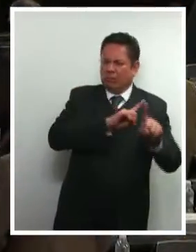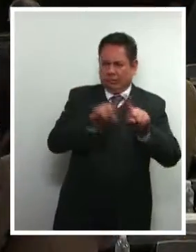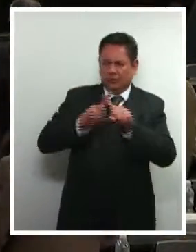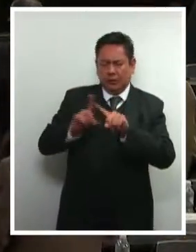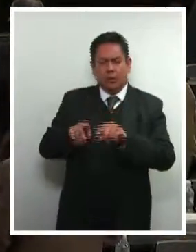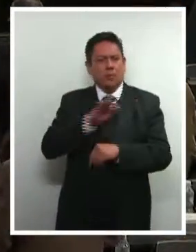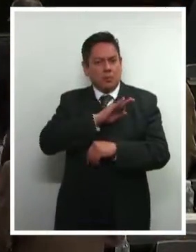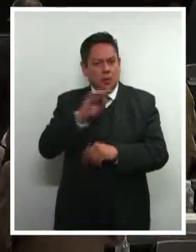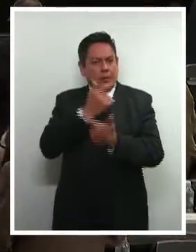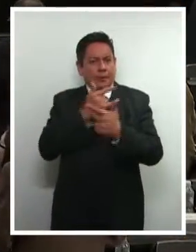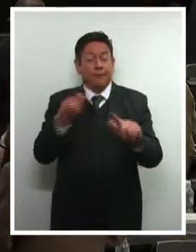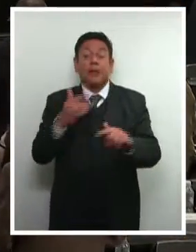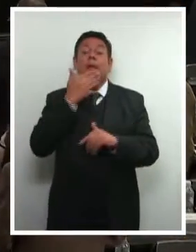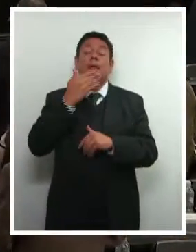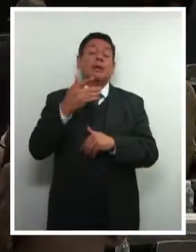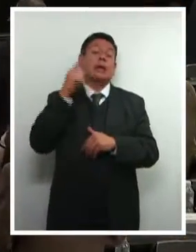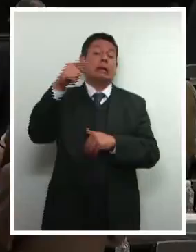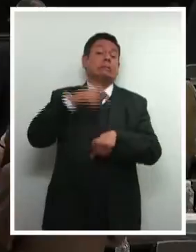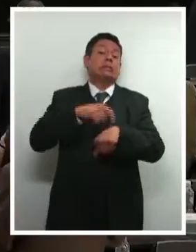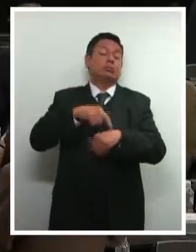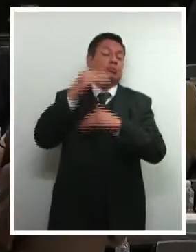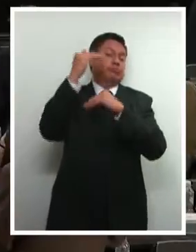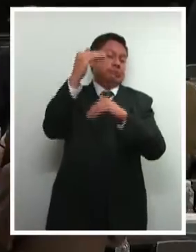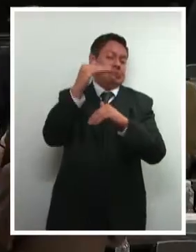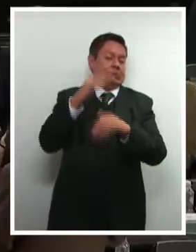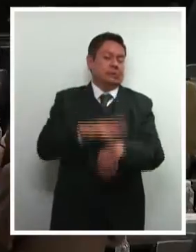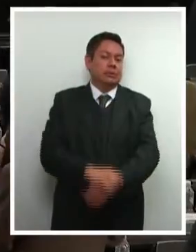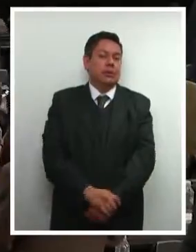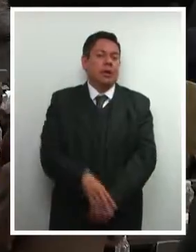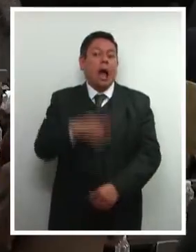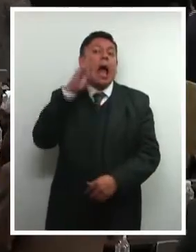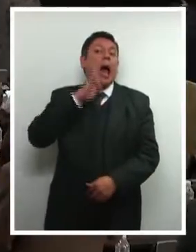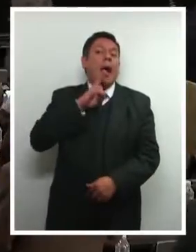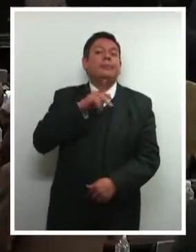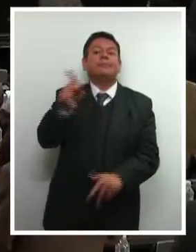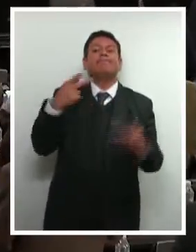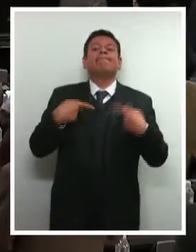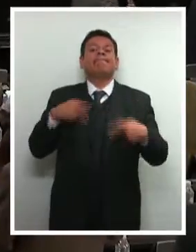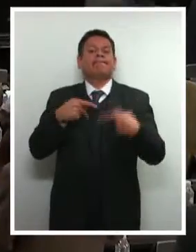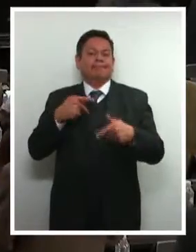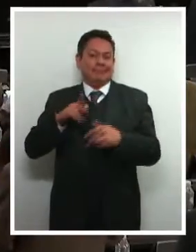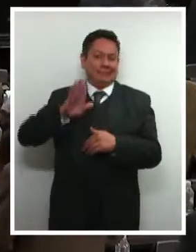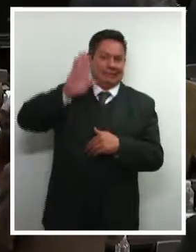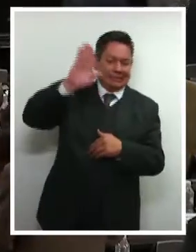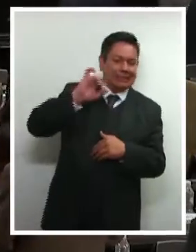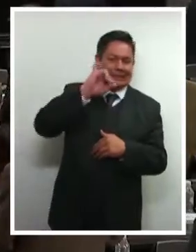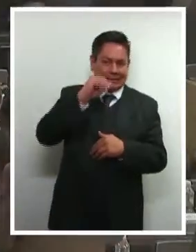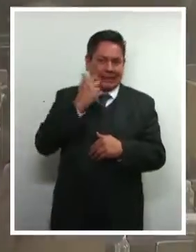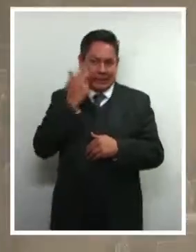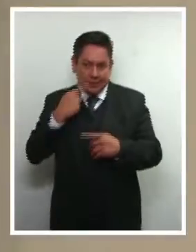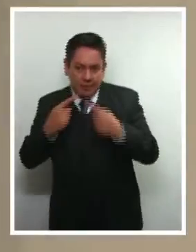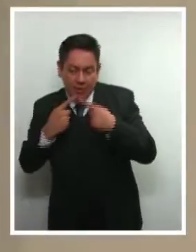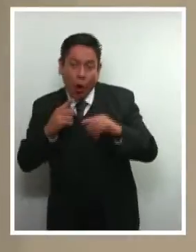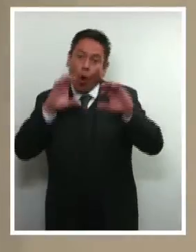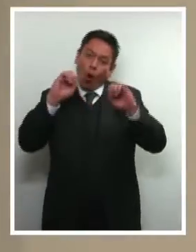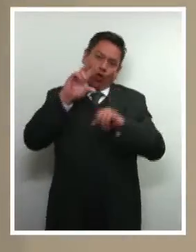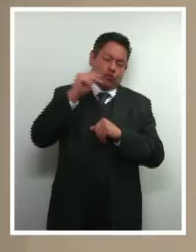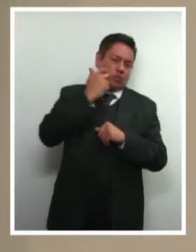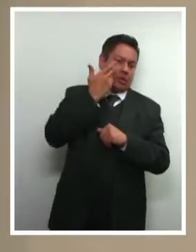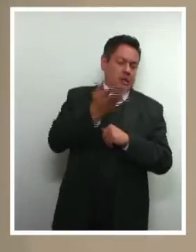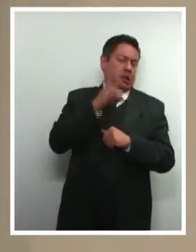Está por concluir el tiempo para saber si el Pleno de la Asamblea Constituyente avala que esta propuesta de modificación